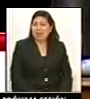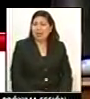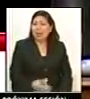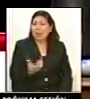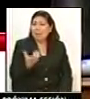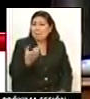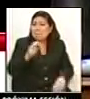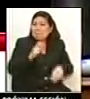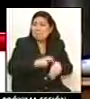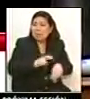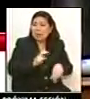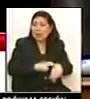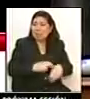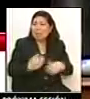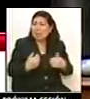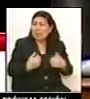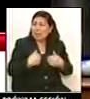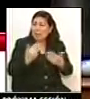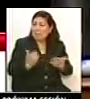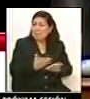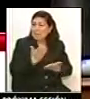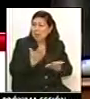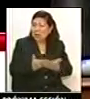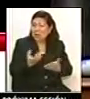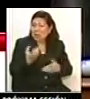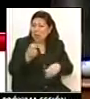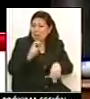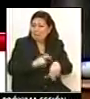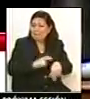papa, tenemos problemas con la papa.